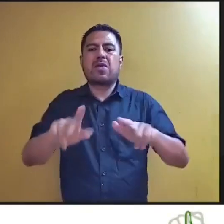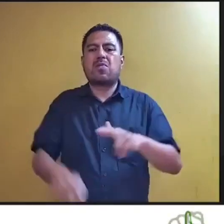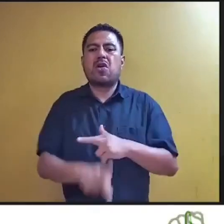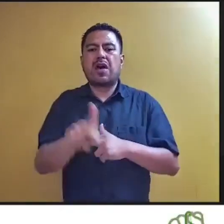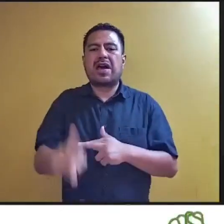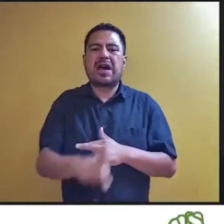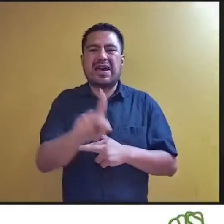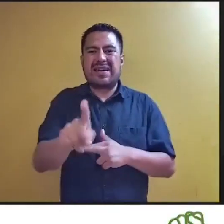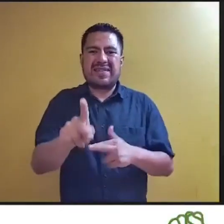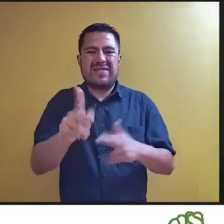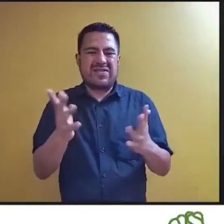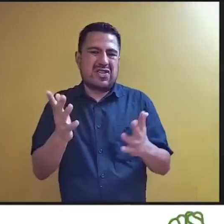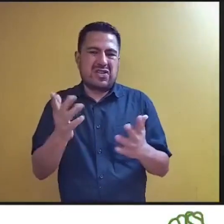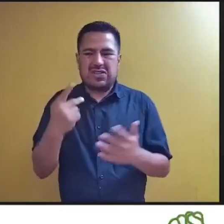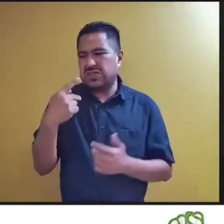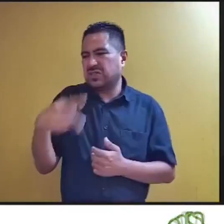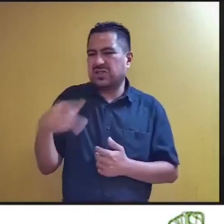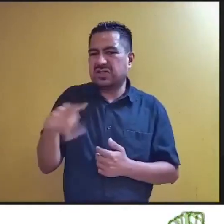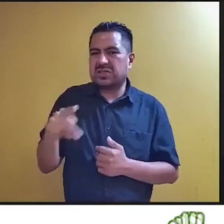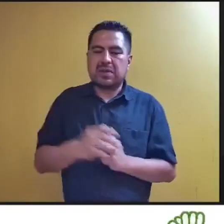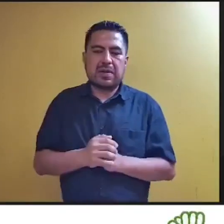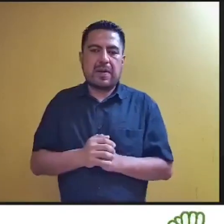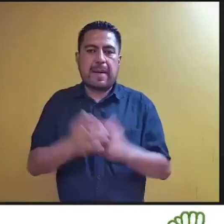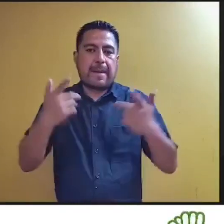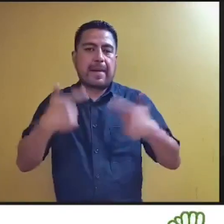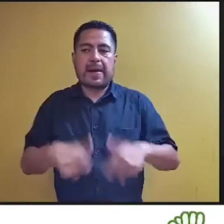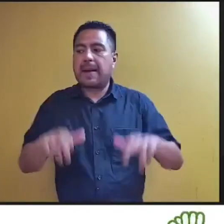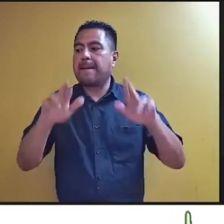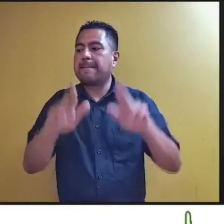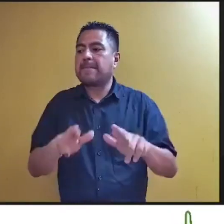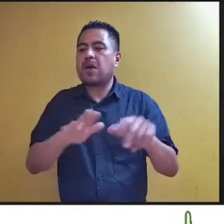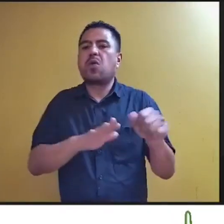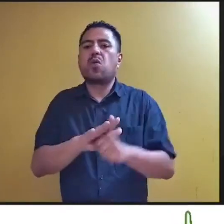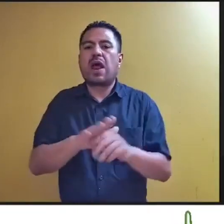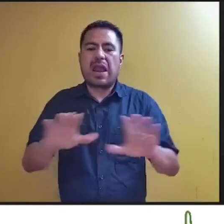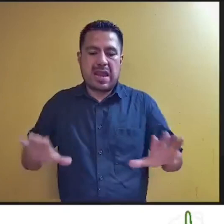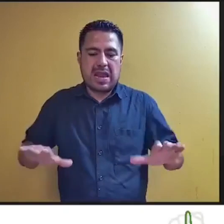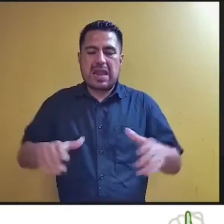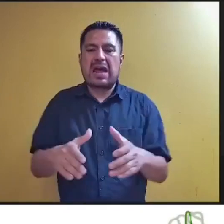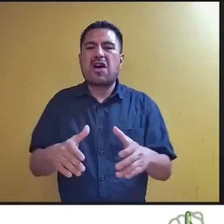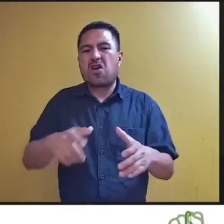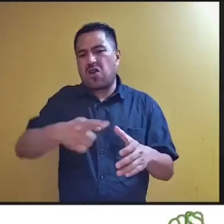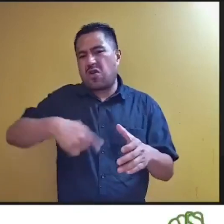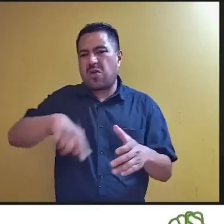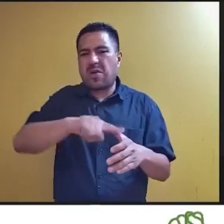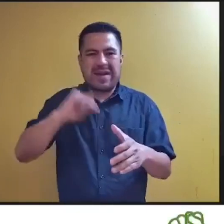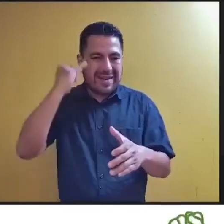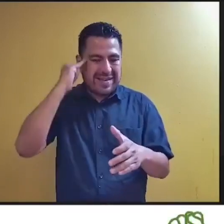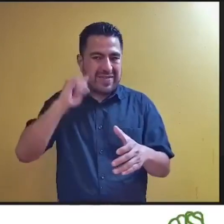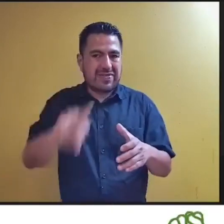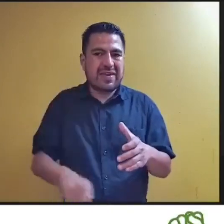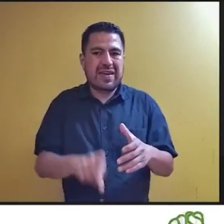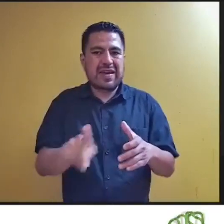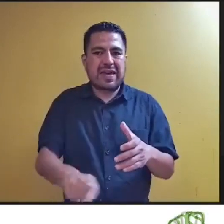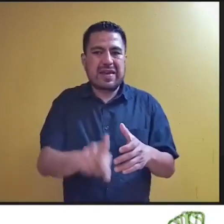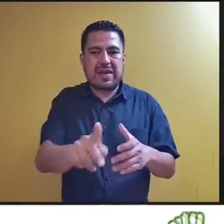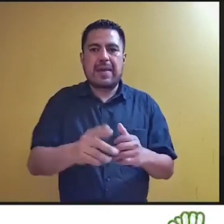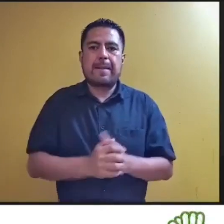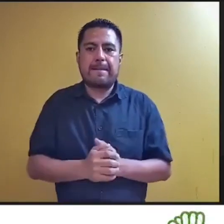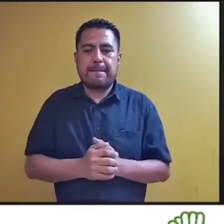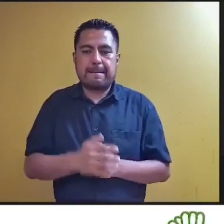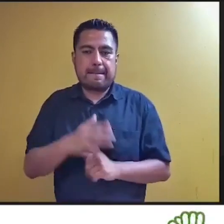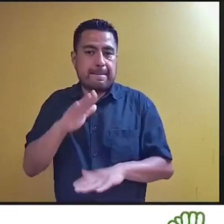pueblos originarios, es decir, a los representantes de la comunidad indígena.